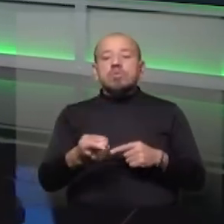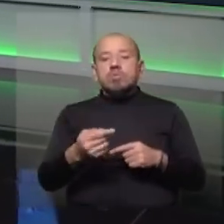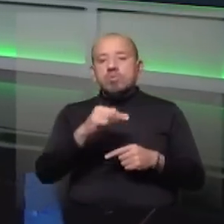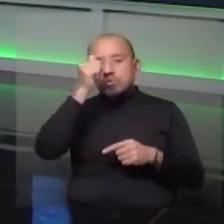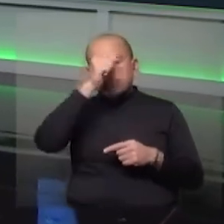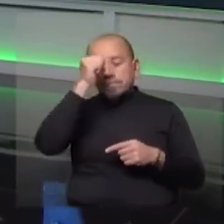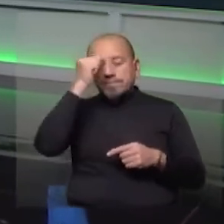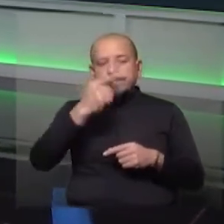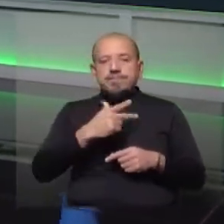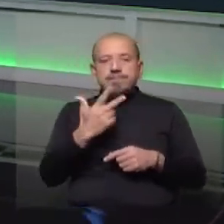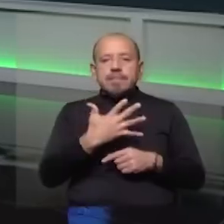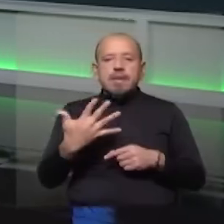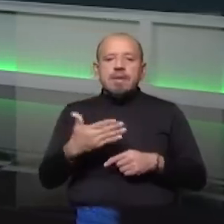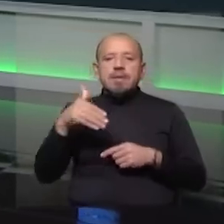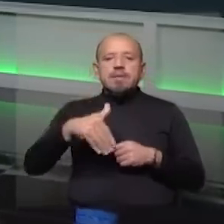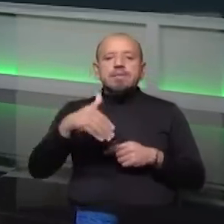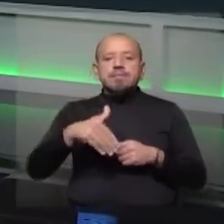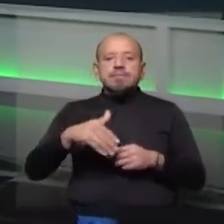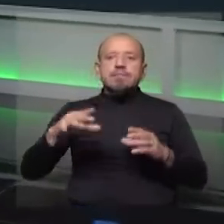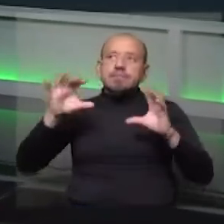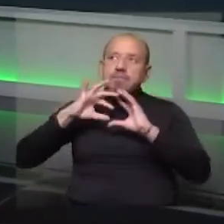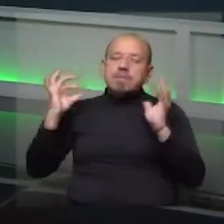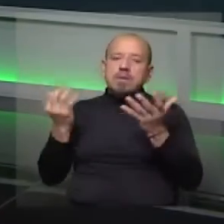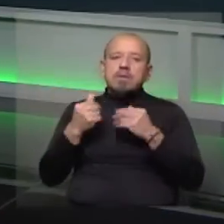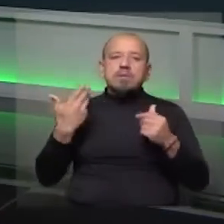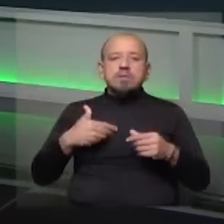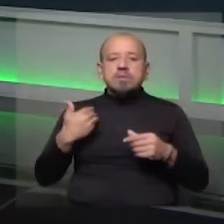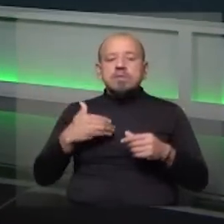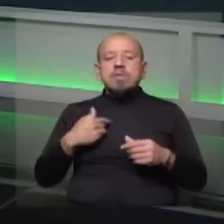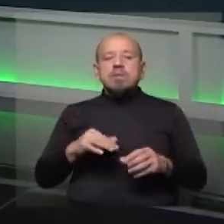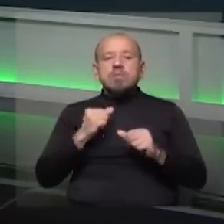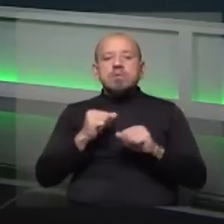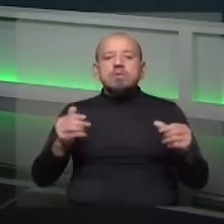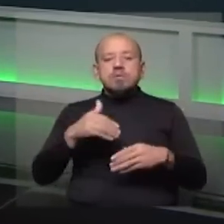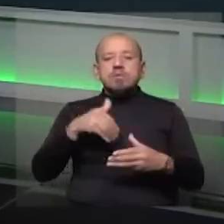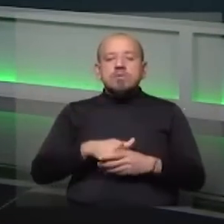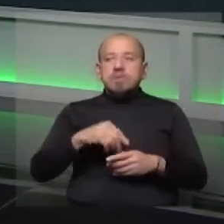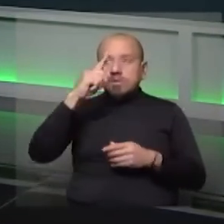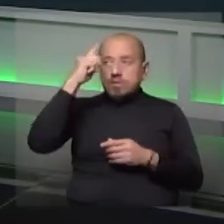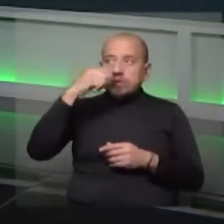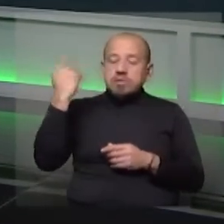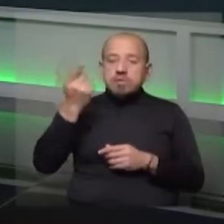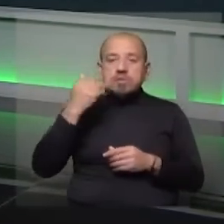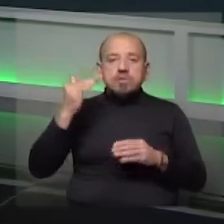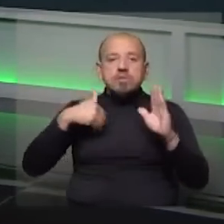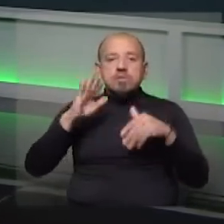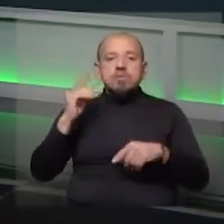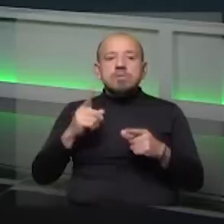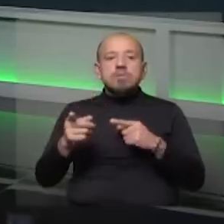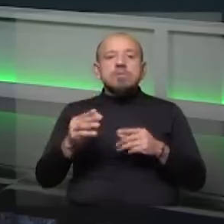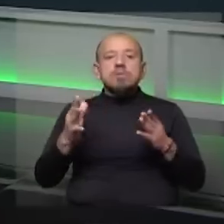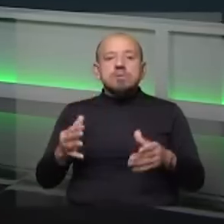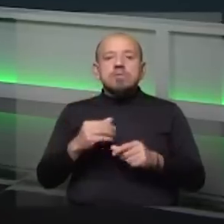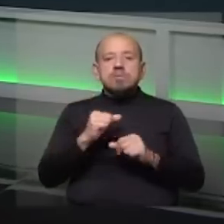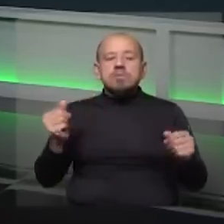35 millones de argentinos en todo el mundo porque recordemos que Argentina tiene la posibilidad de votar desde el exterior como la mayoría de los países del mundo van